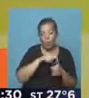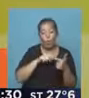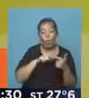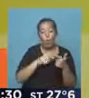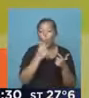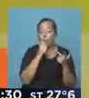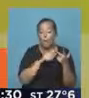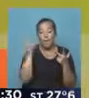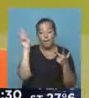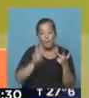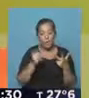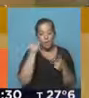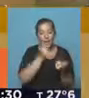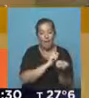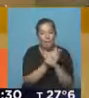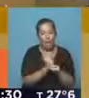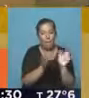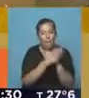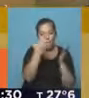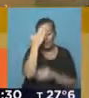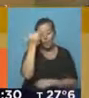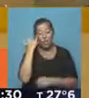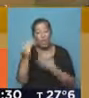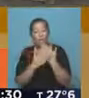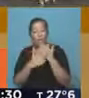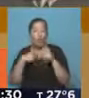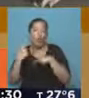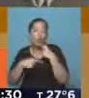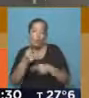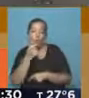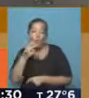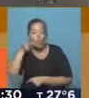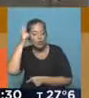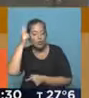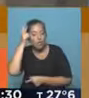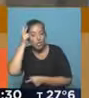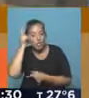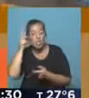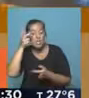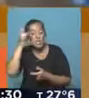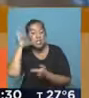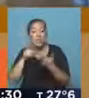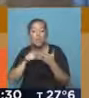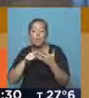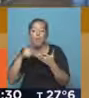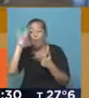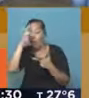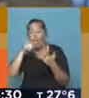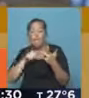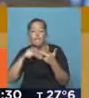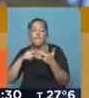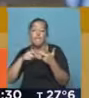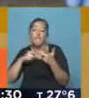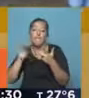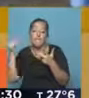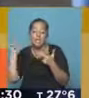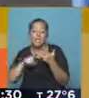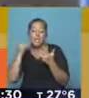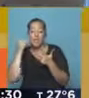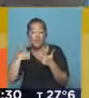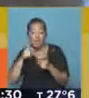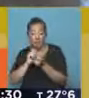y de venezuela y una izquierda más continúe esta es el caso de chile de uruguay de brasil incluso argentina donde no hubo reforma constitucional